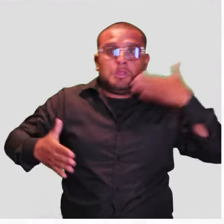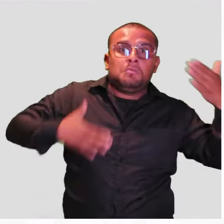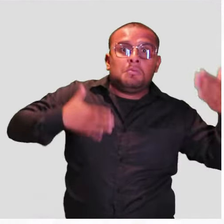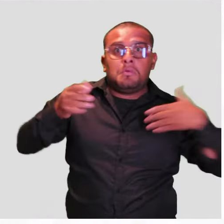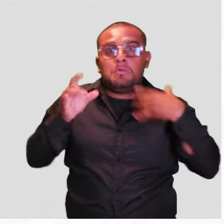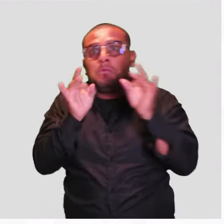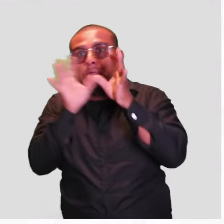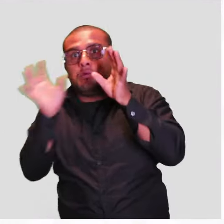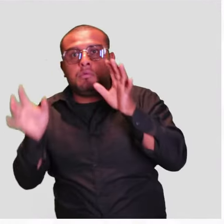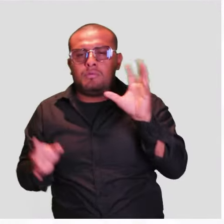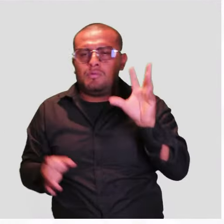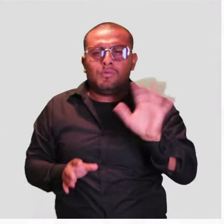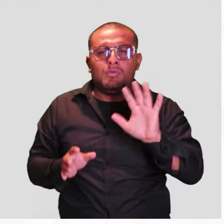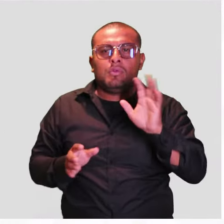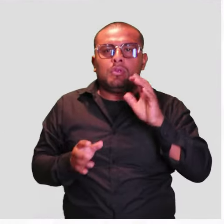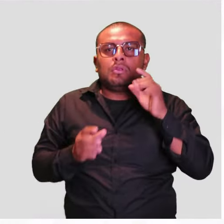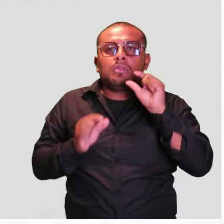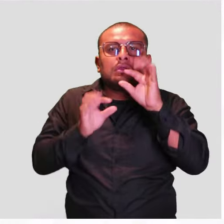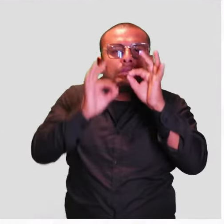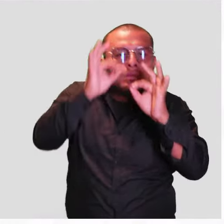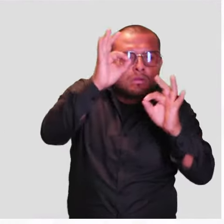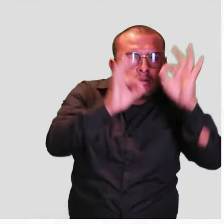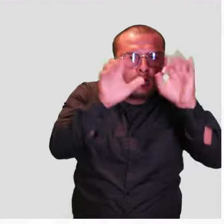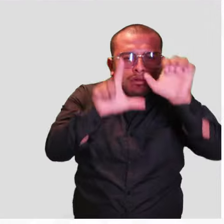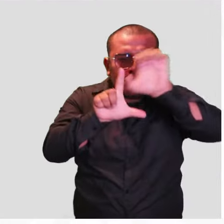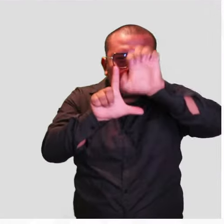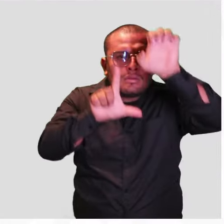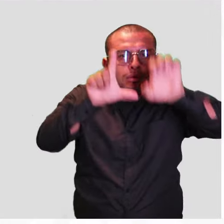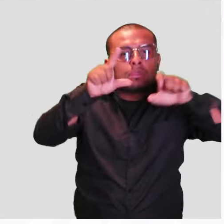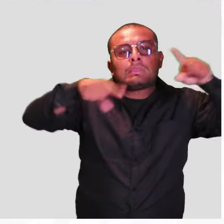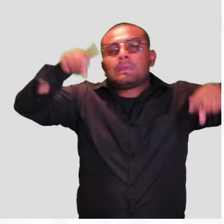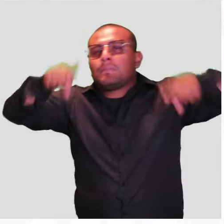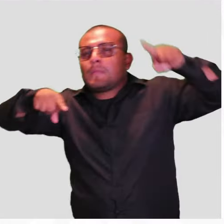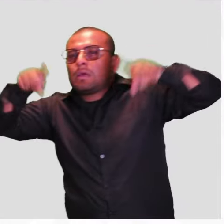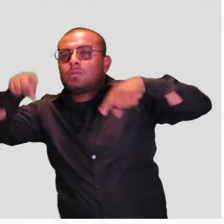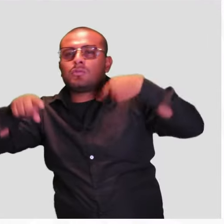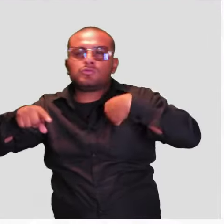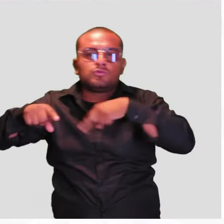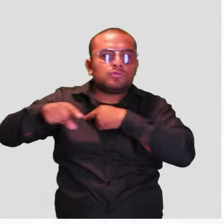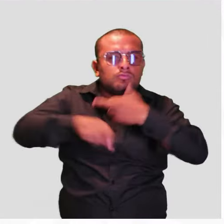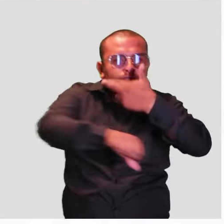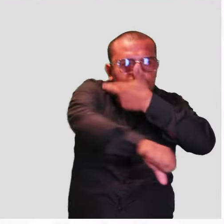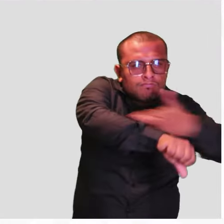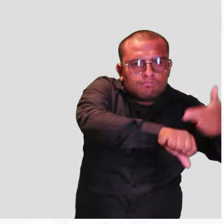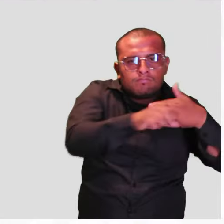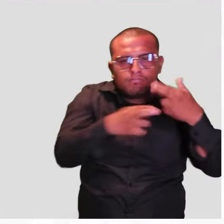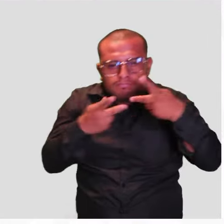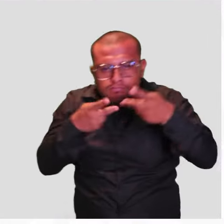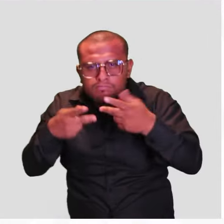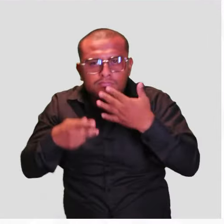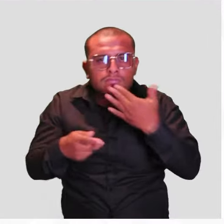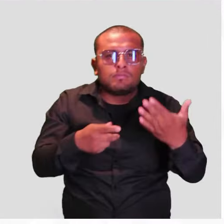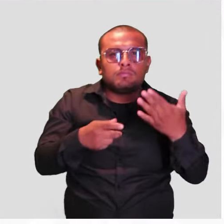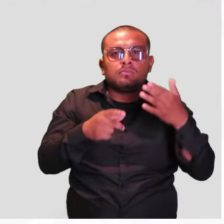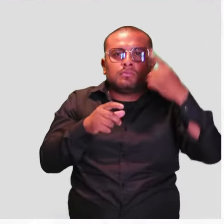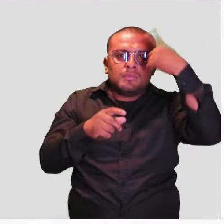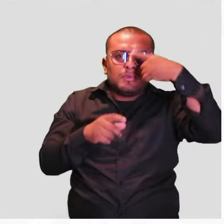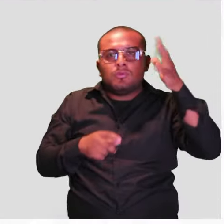indicadores. Vamos a invertir en el Instituto Municipal de Planeación para tener un instrumento de navegación de largo